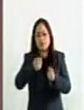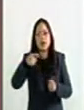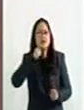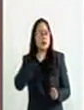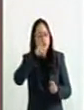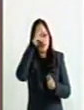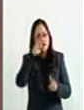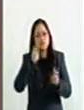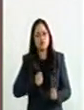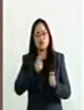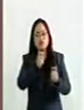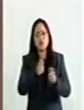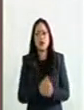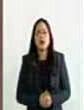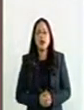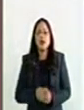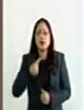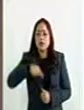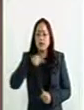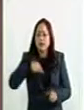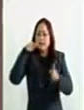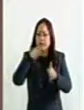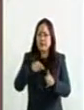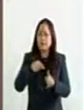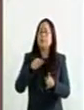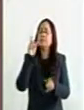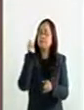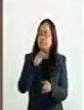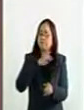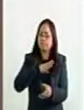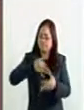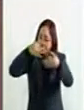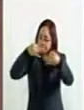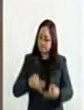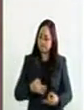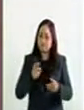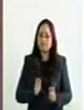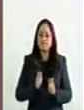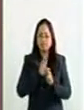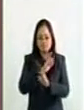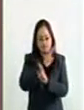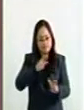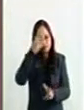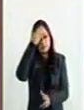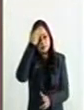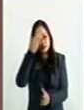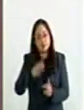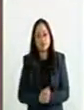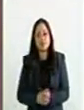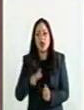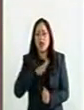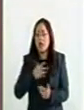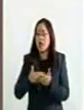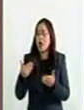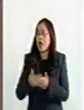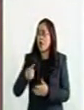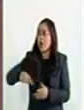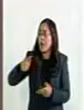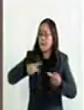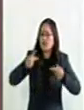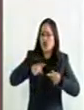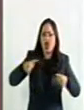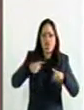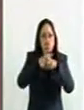estamos subrayando su profundo sentido de dignidad. No se trata de enfrentar personas ni a movimiento